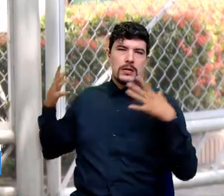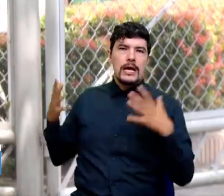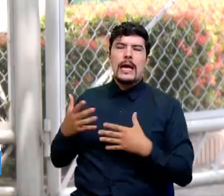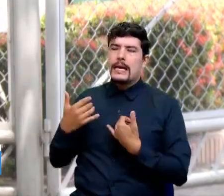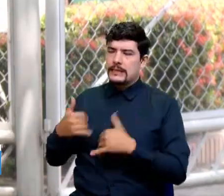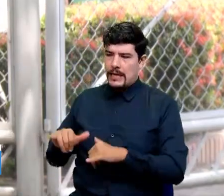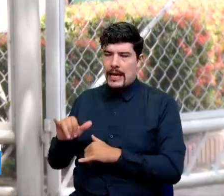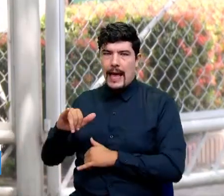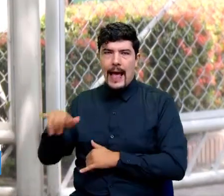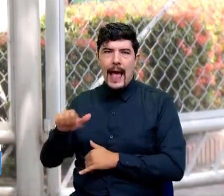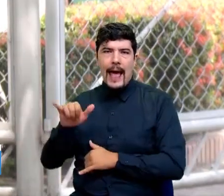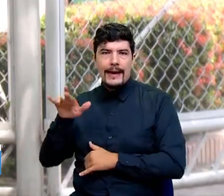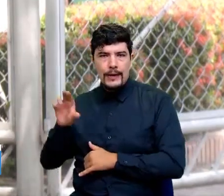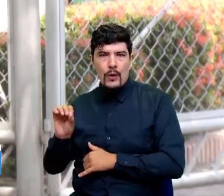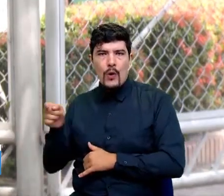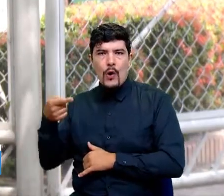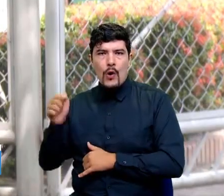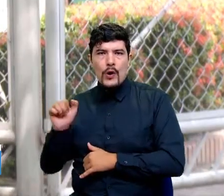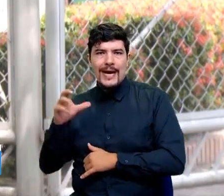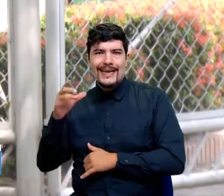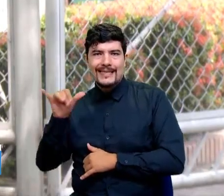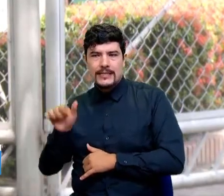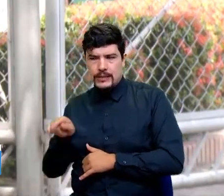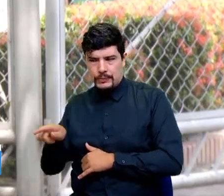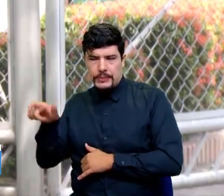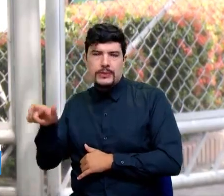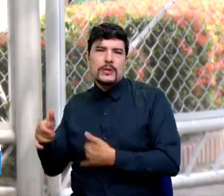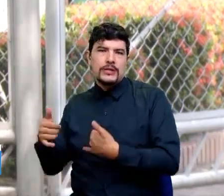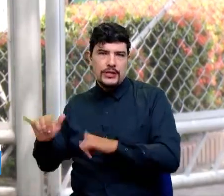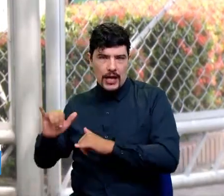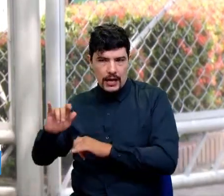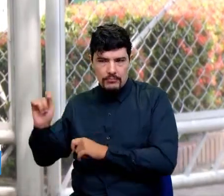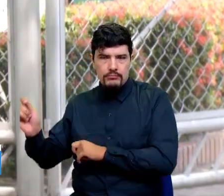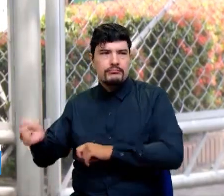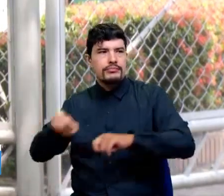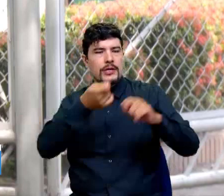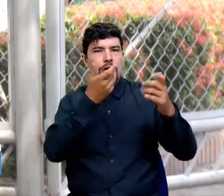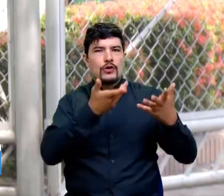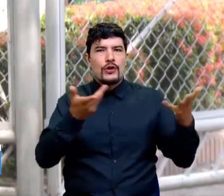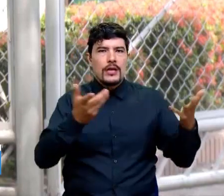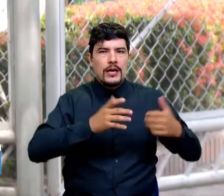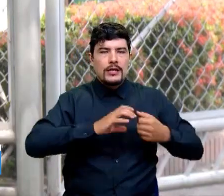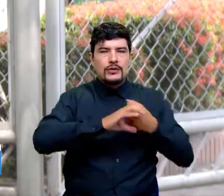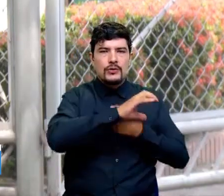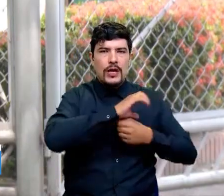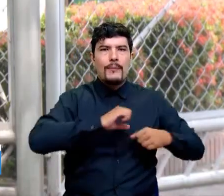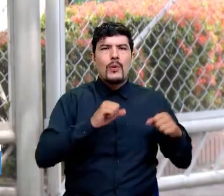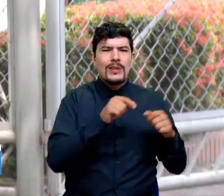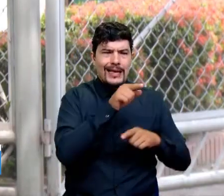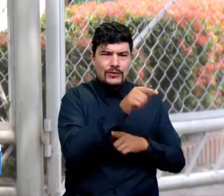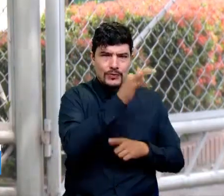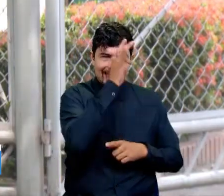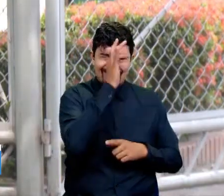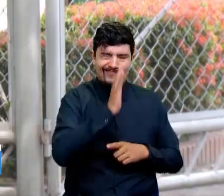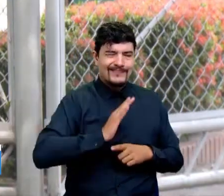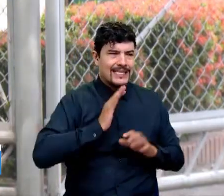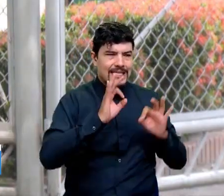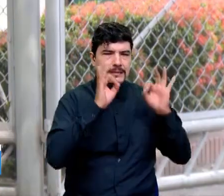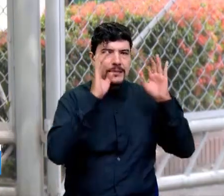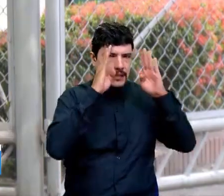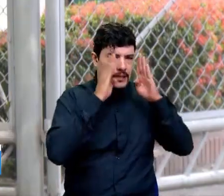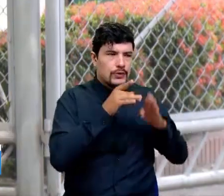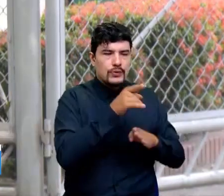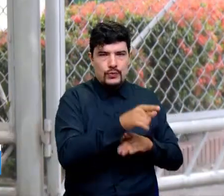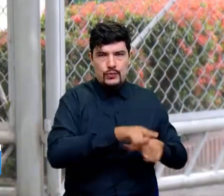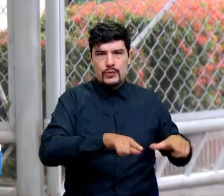fue trasladado a una unidad de alta complejidad en la ciudad de Bogotá. Allí para atender este